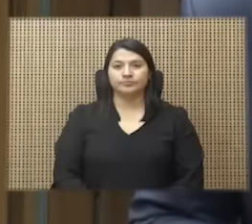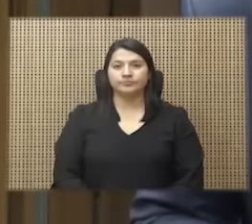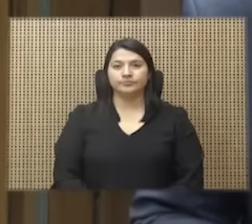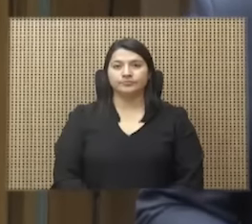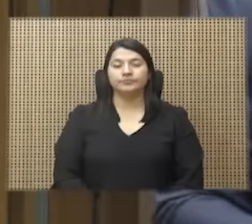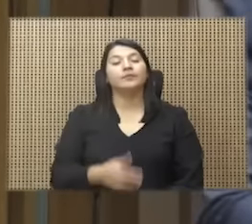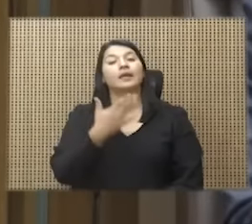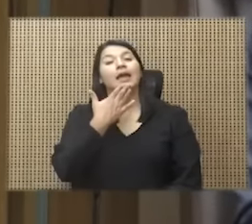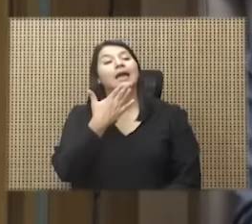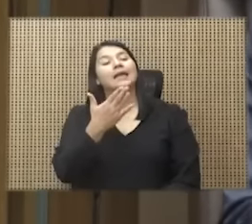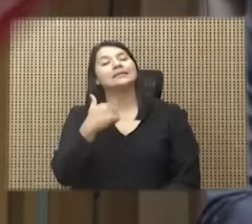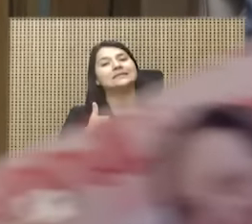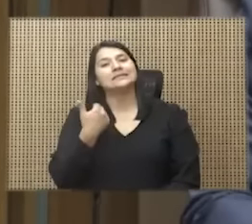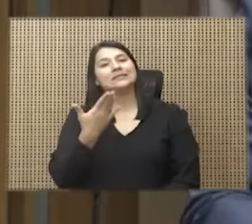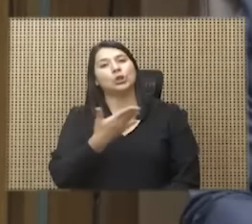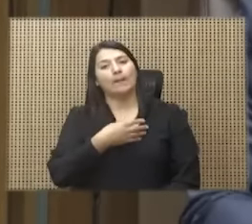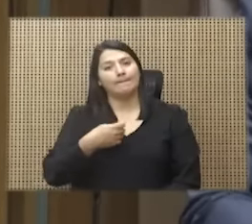Gracias, señor presidente.